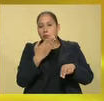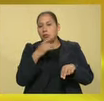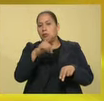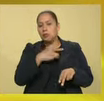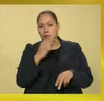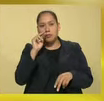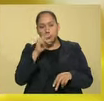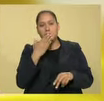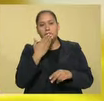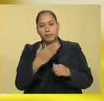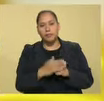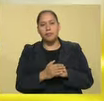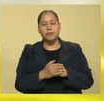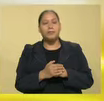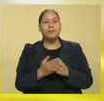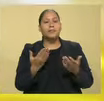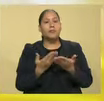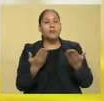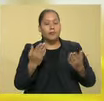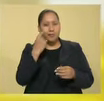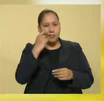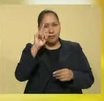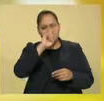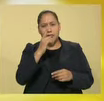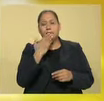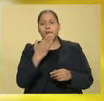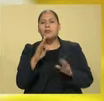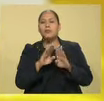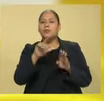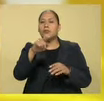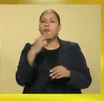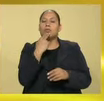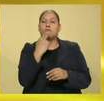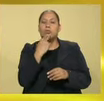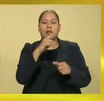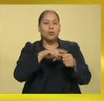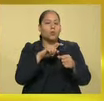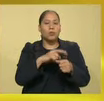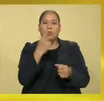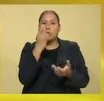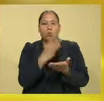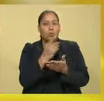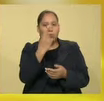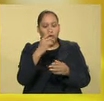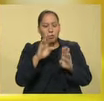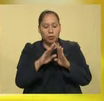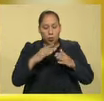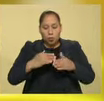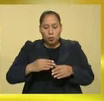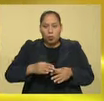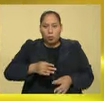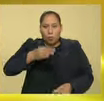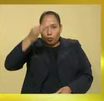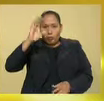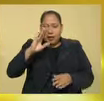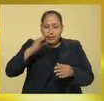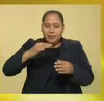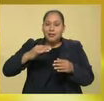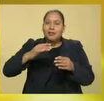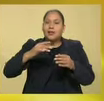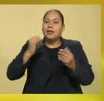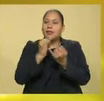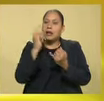bien. Entonces, ahora un buen tip es utilizar un solo color que va a alargar y elongar la silueta